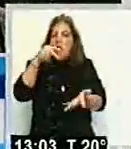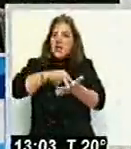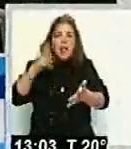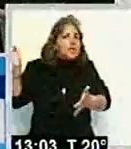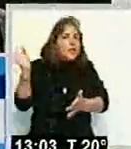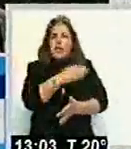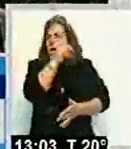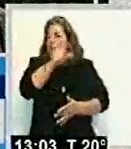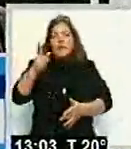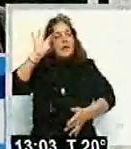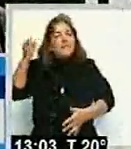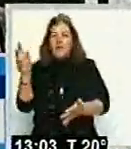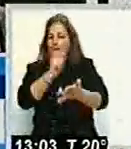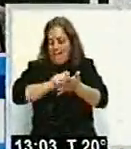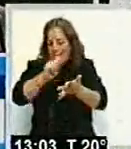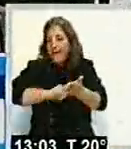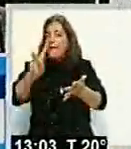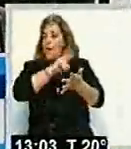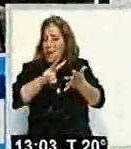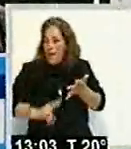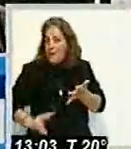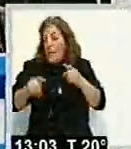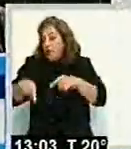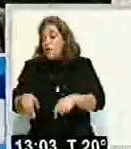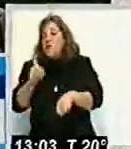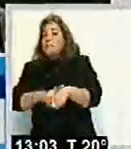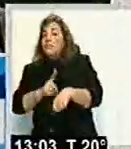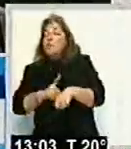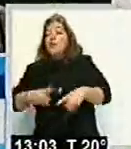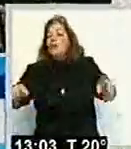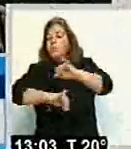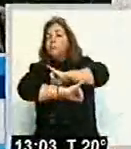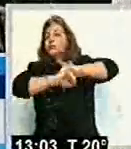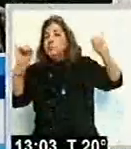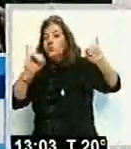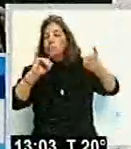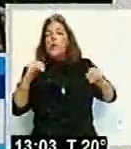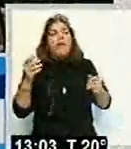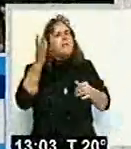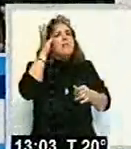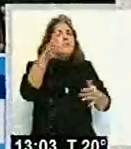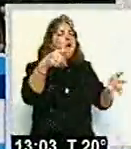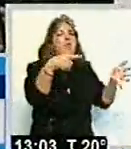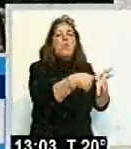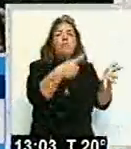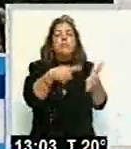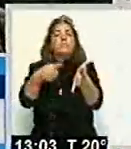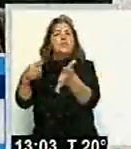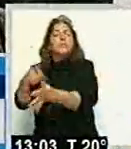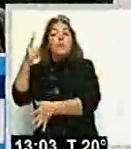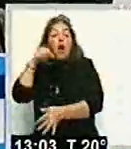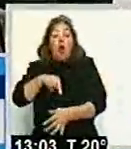provincia. Para eso es que en este momento es que vamos a lanzar varios centros de alfabetización más. Hoy